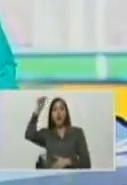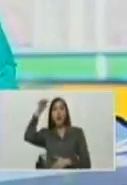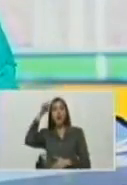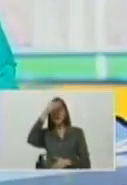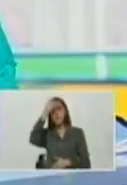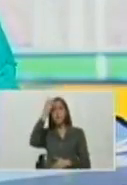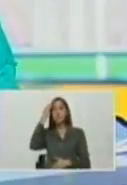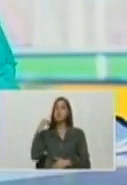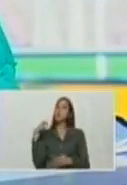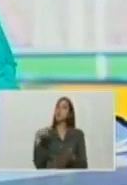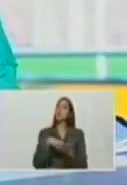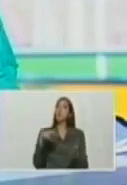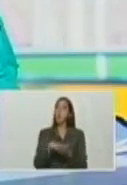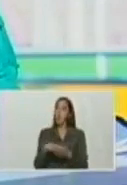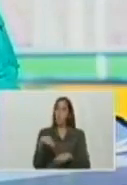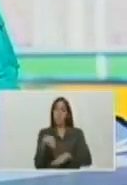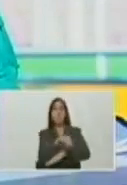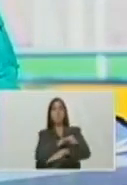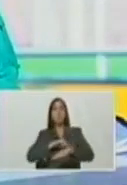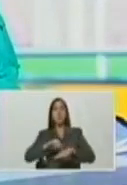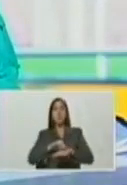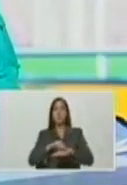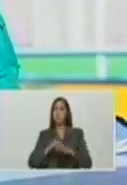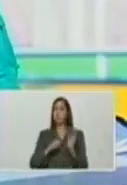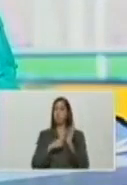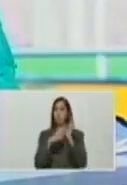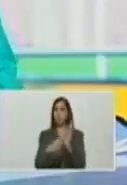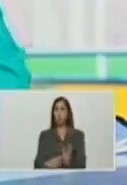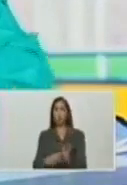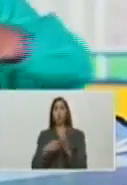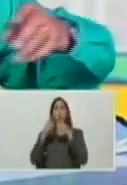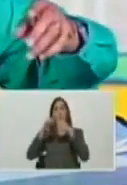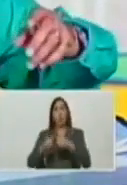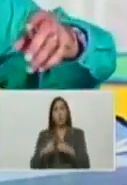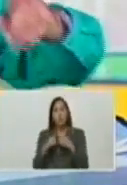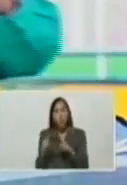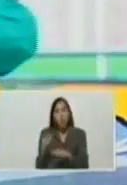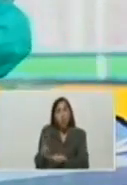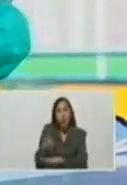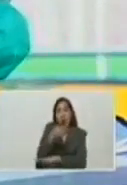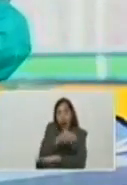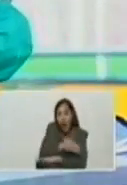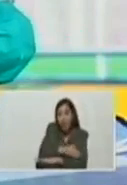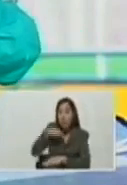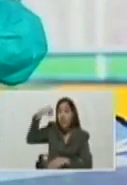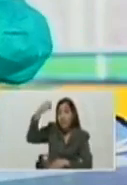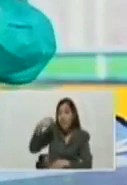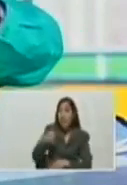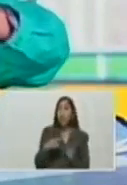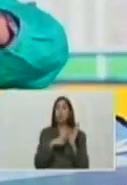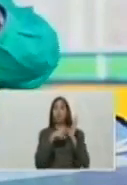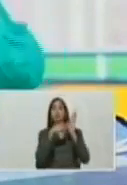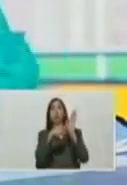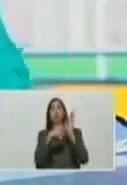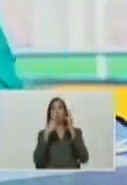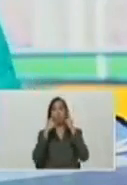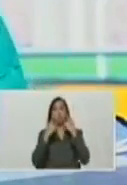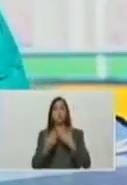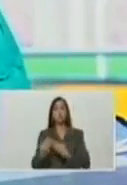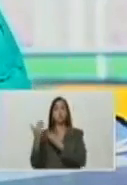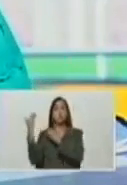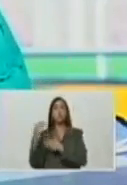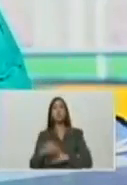hiperactiva ministra, bueno, nos presente los datos. Pero antes, Yelice, vamos a ver este video que ha preparado el equipo